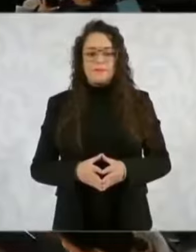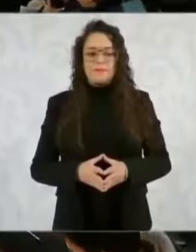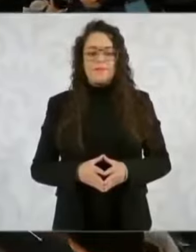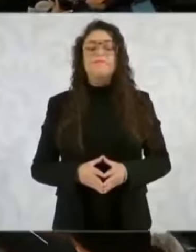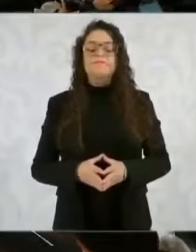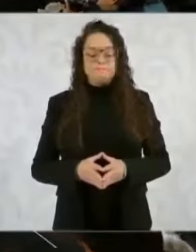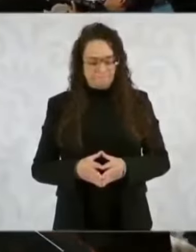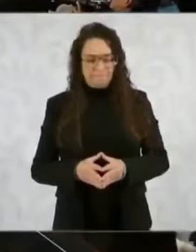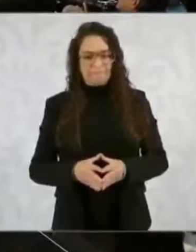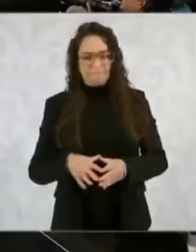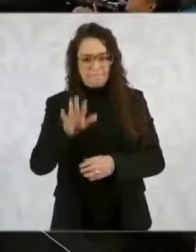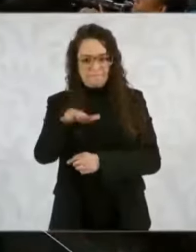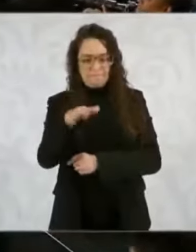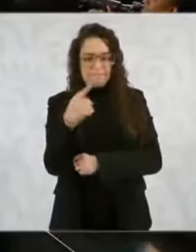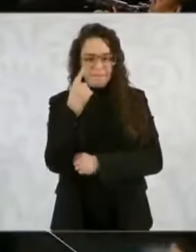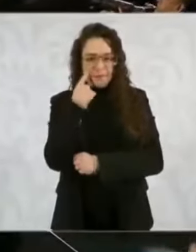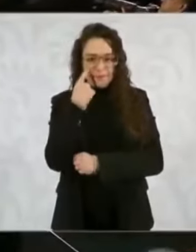Vamos a leer lo que…